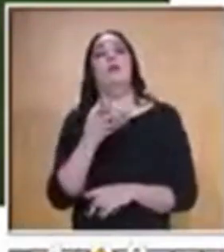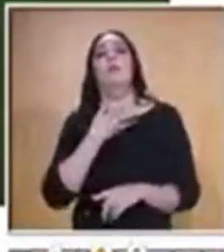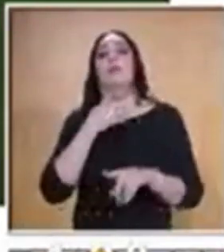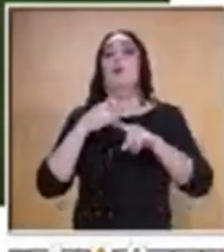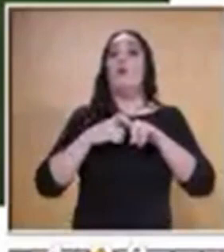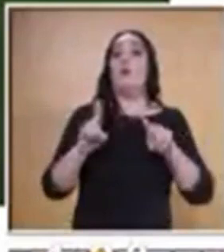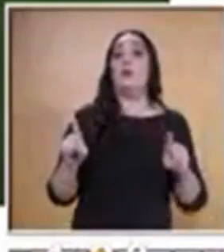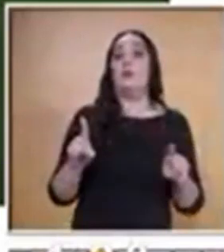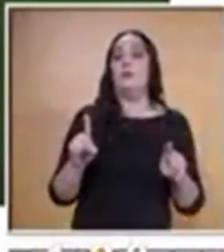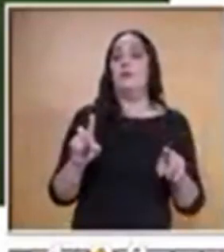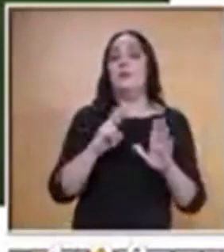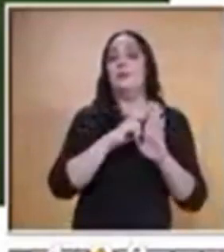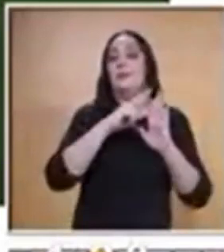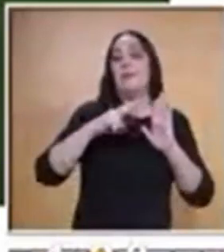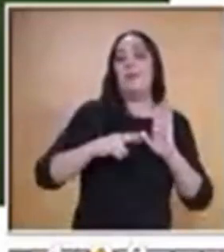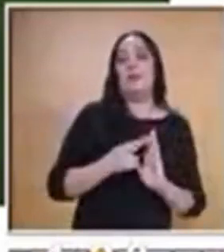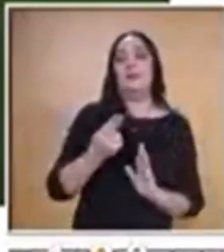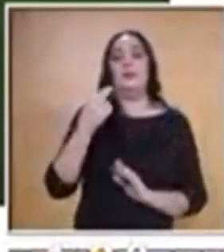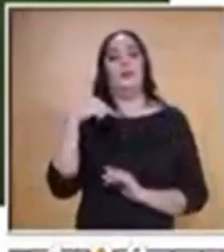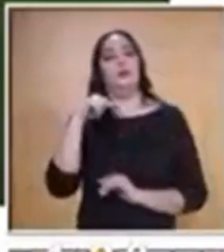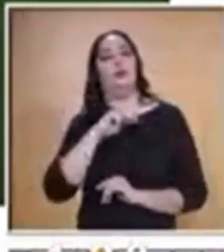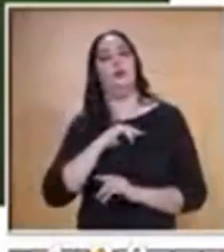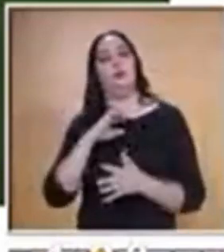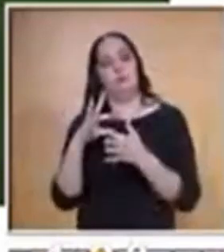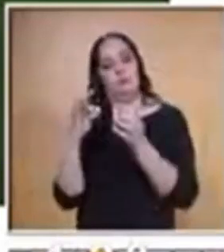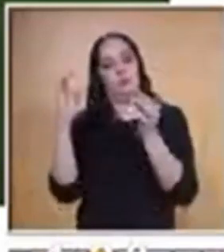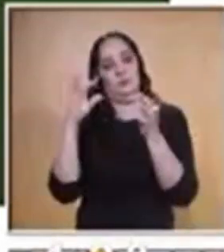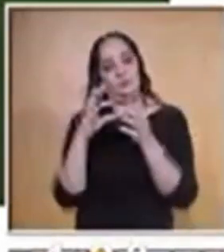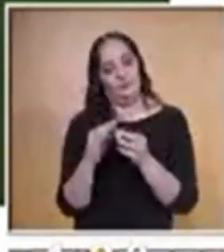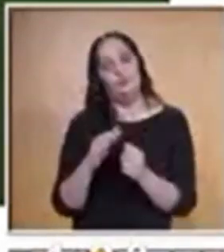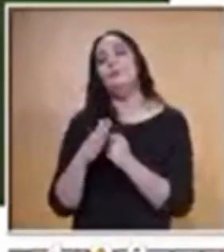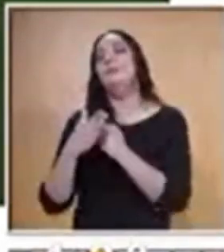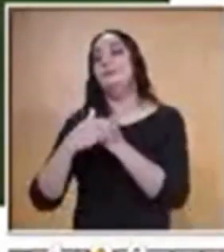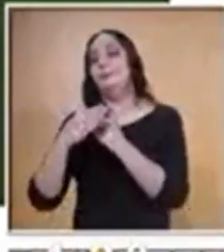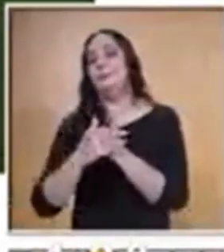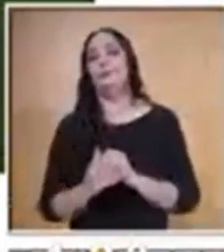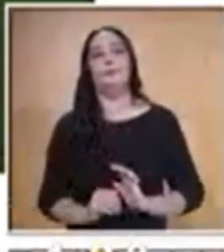las del sistema de numeración decimal. Les voy a explicar un poco más adelante.